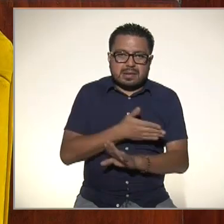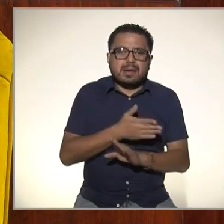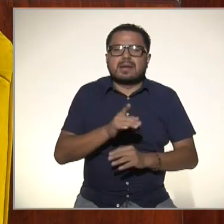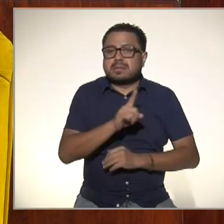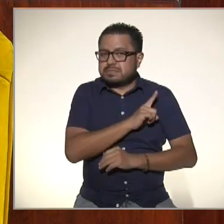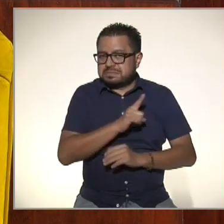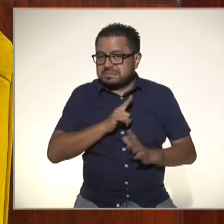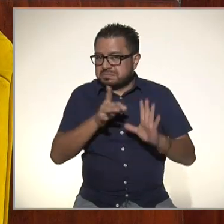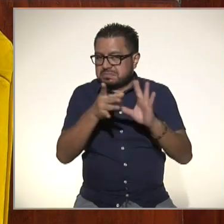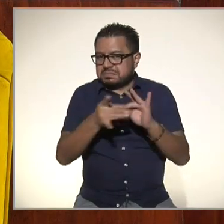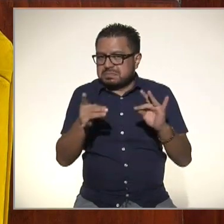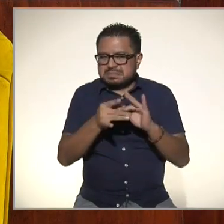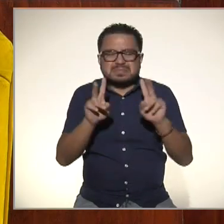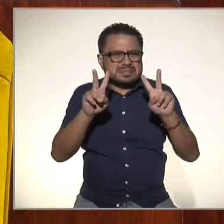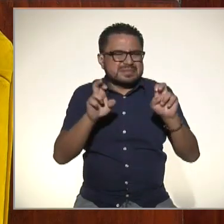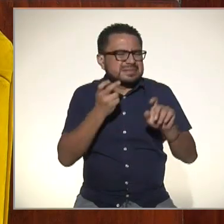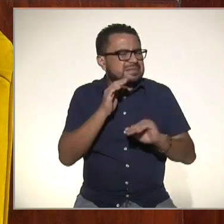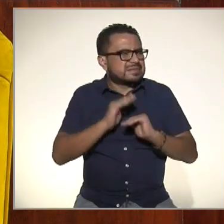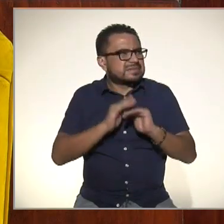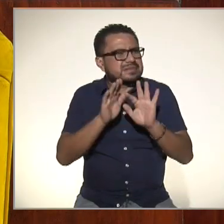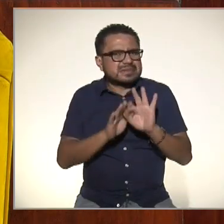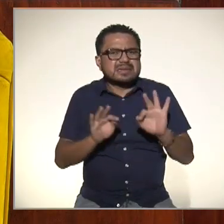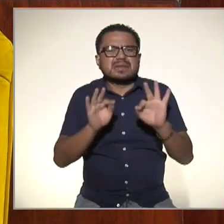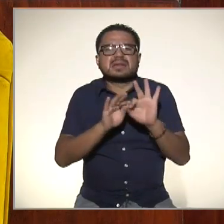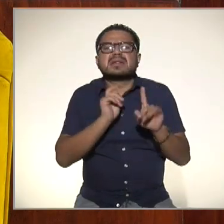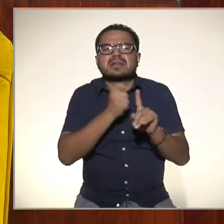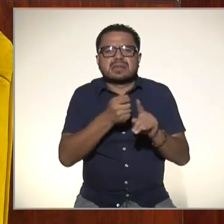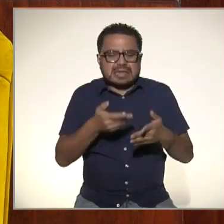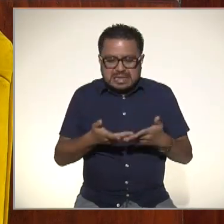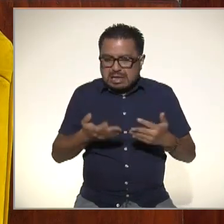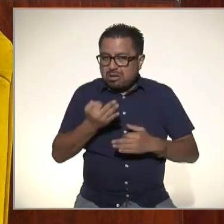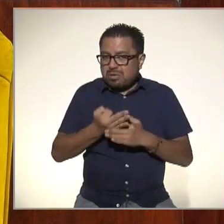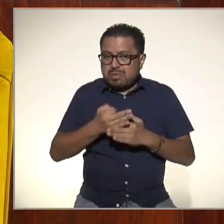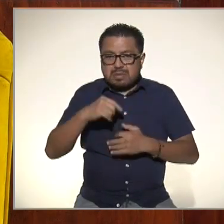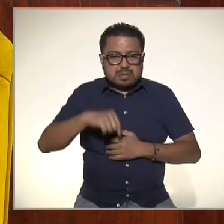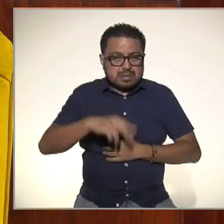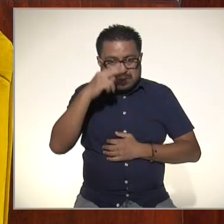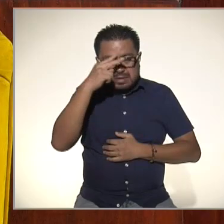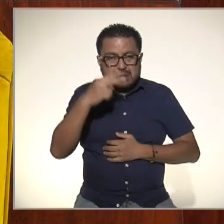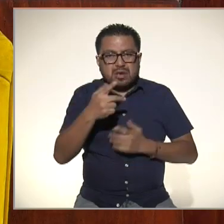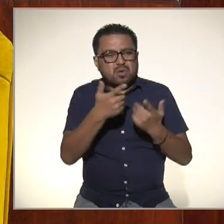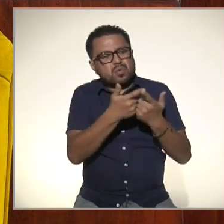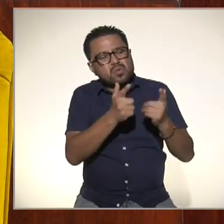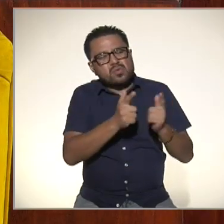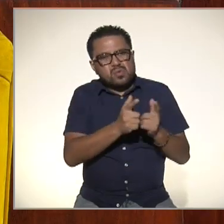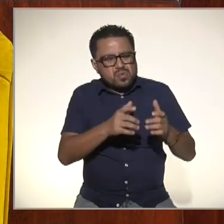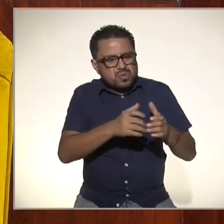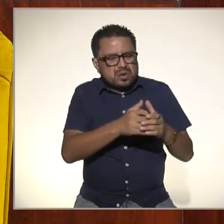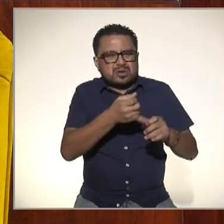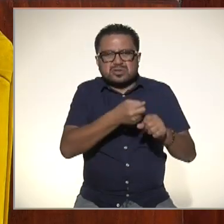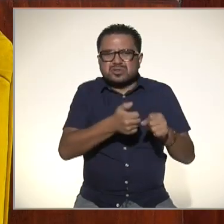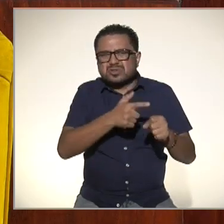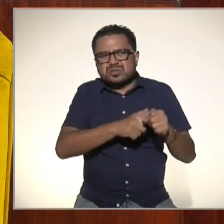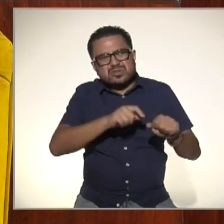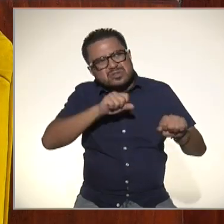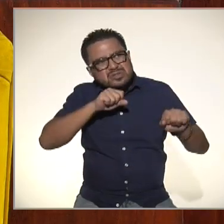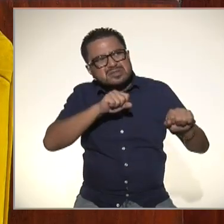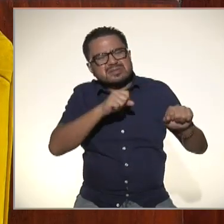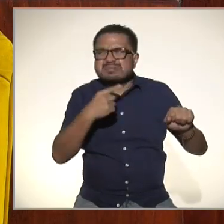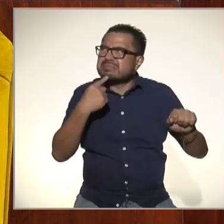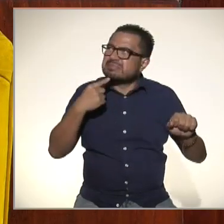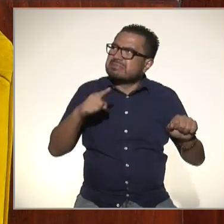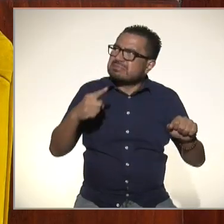hay que decirlo, y me parece que es un tema importante, sobre todo ahora en México, y que lo vemos muchísimo en los movimientos sociales y una gran